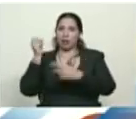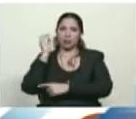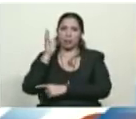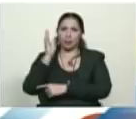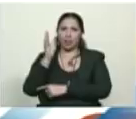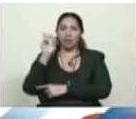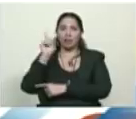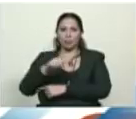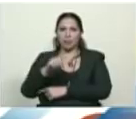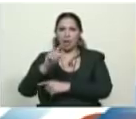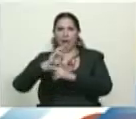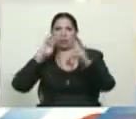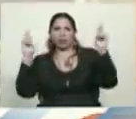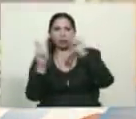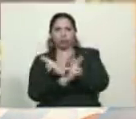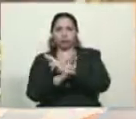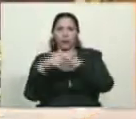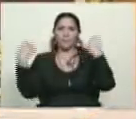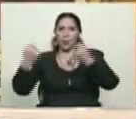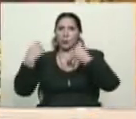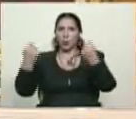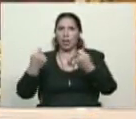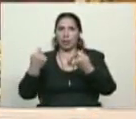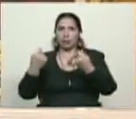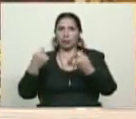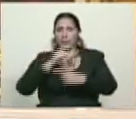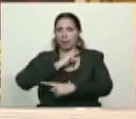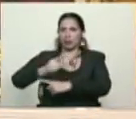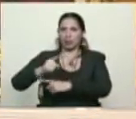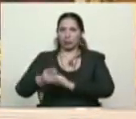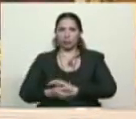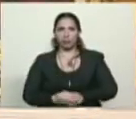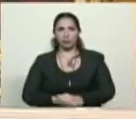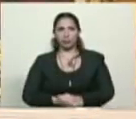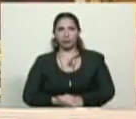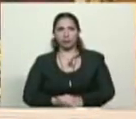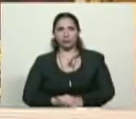como la revocación popular del mandato.